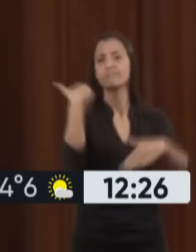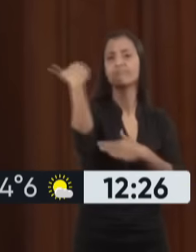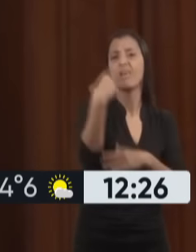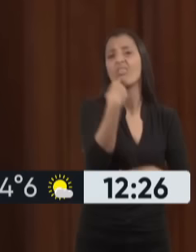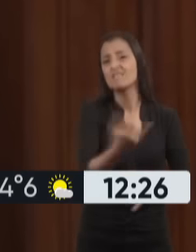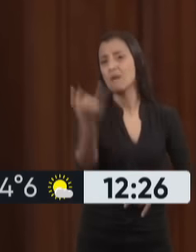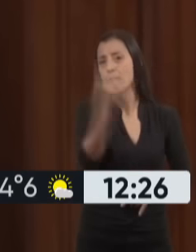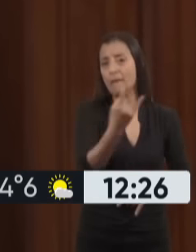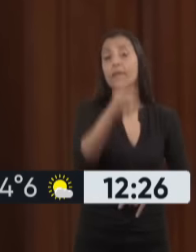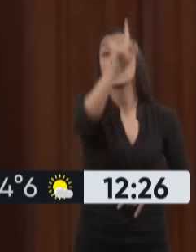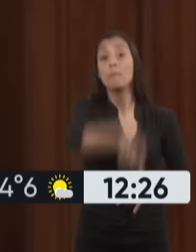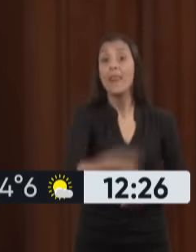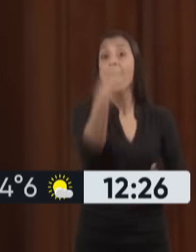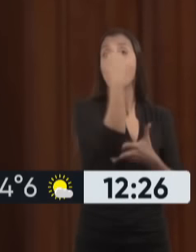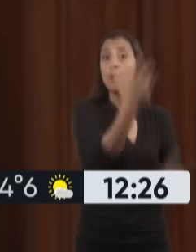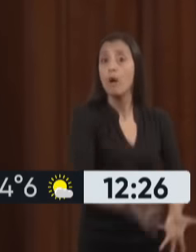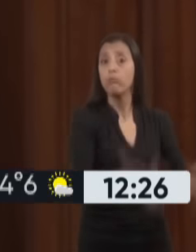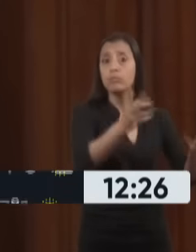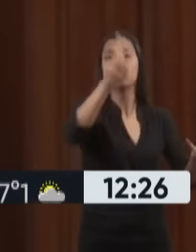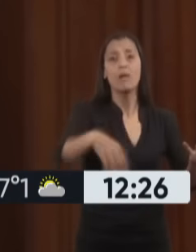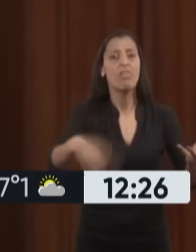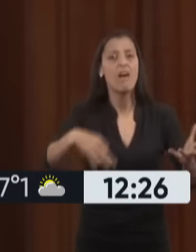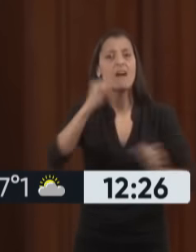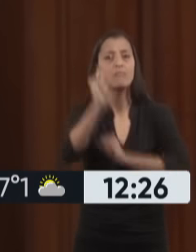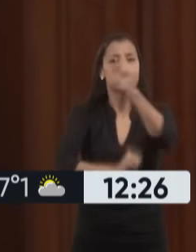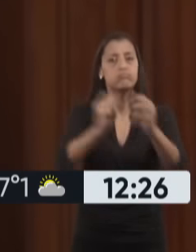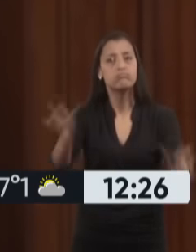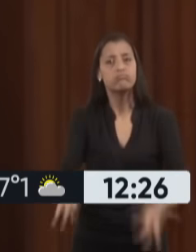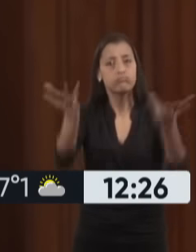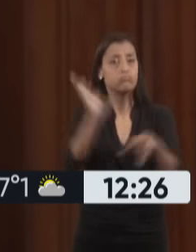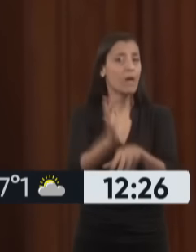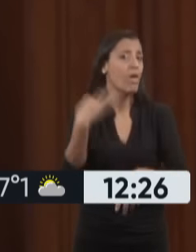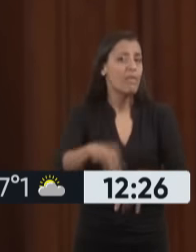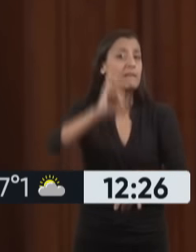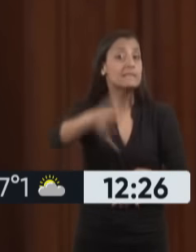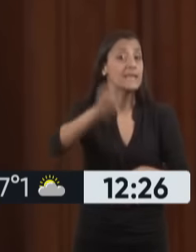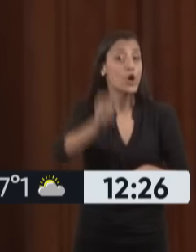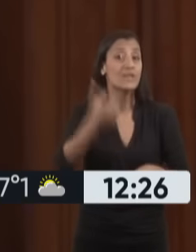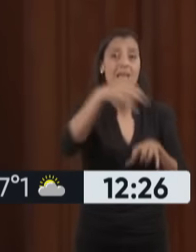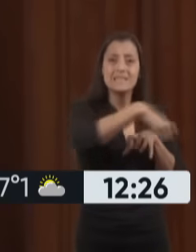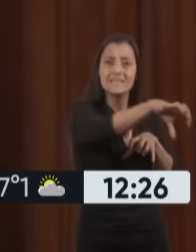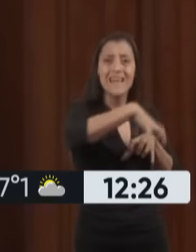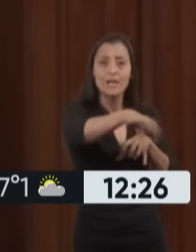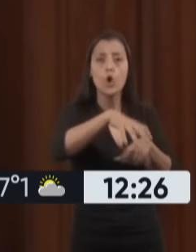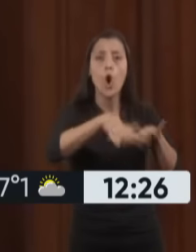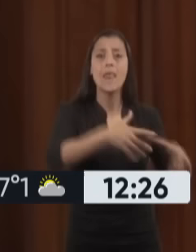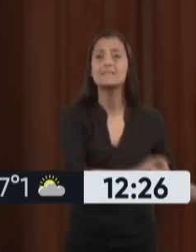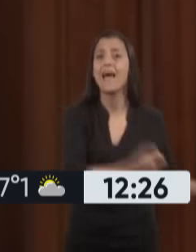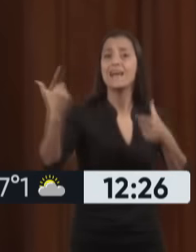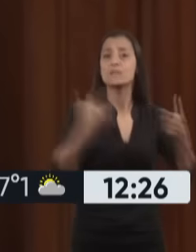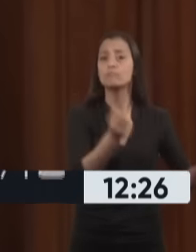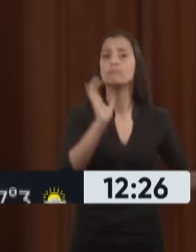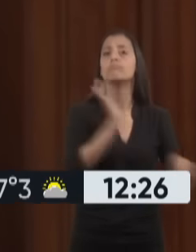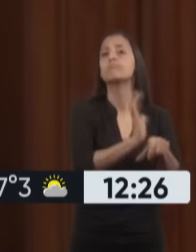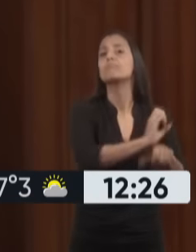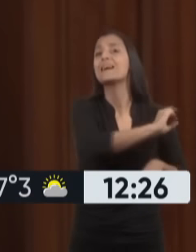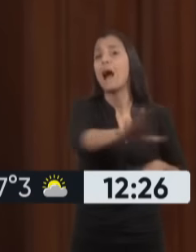tener una economía pujante el desarrollo industrial debía darse pisoteando los sectores dinámicos y exportadores, en especial al